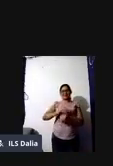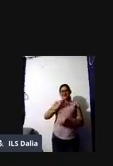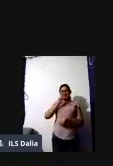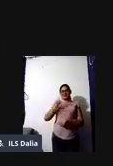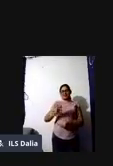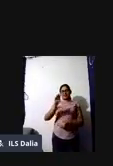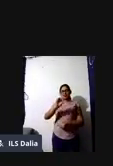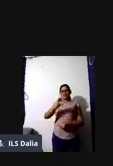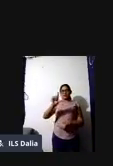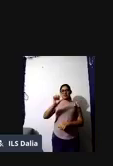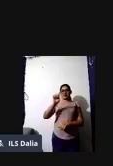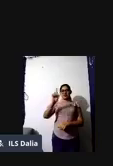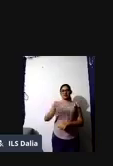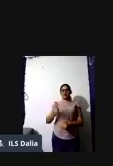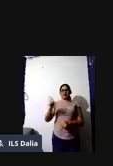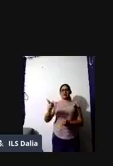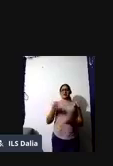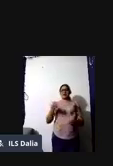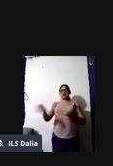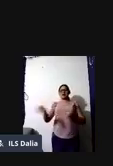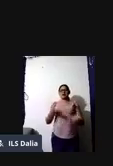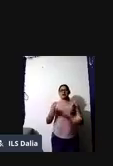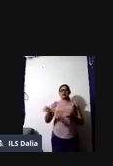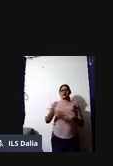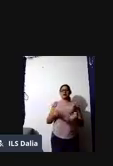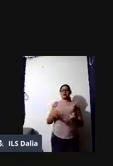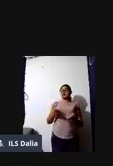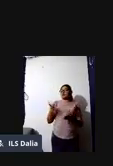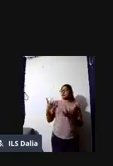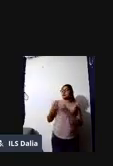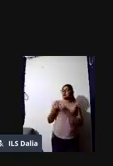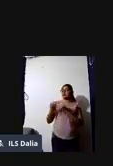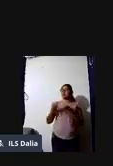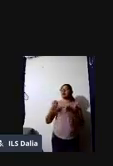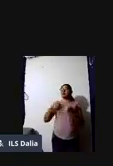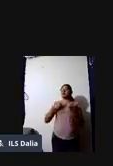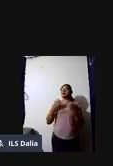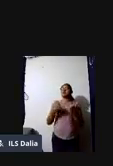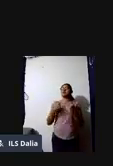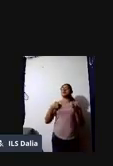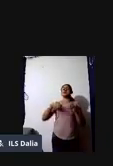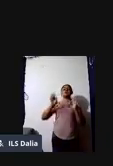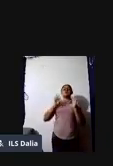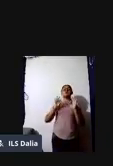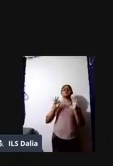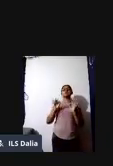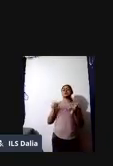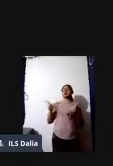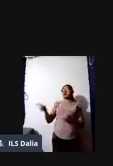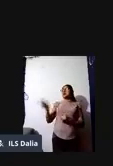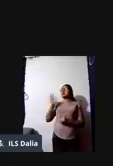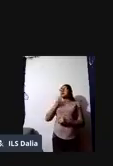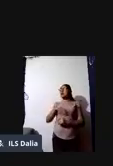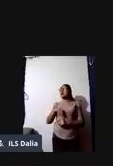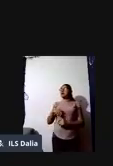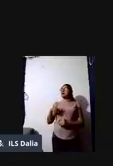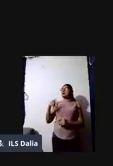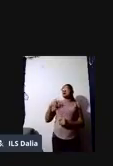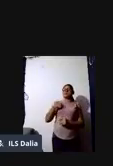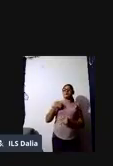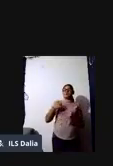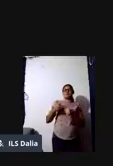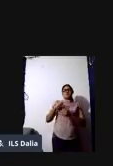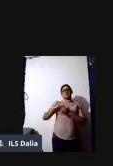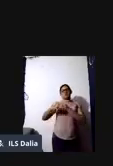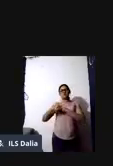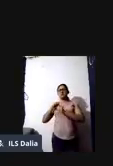mira, las de acá, y a mí no, y entonces, pero me quedo callada, pero esto lo vivo intensamente así por dentro, en mis emociones, no le